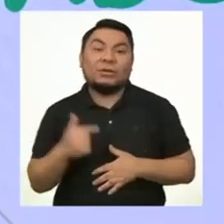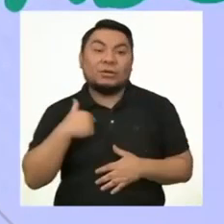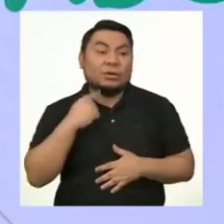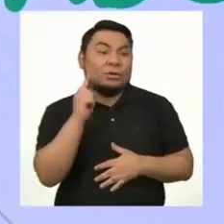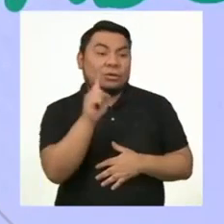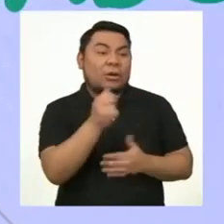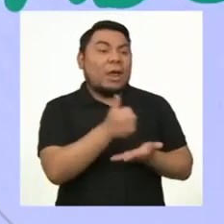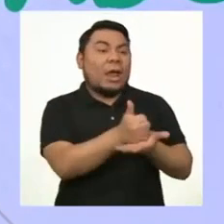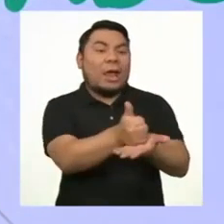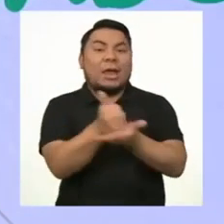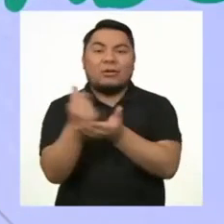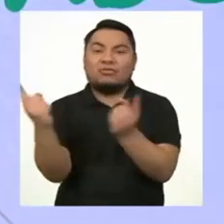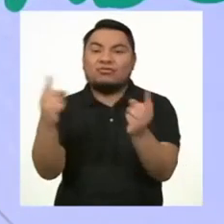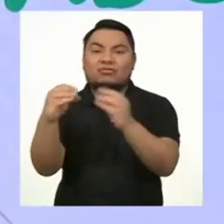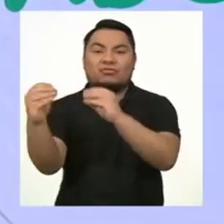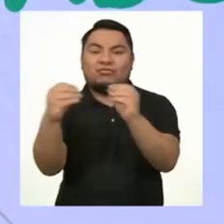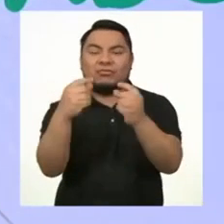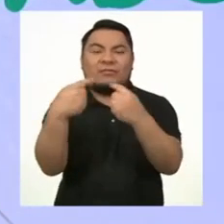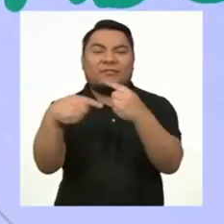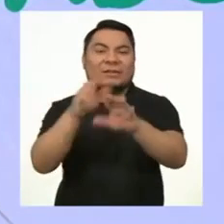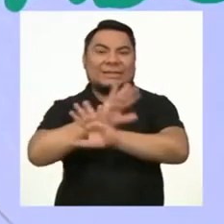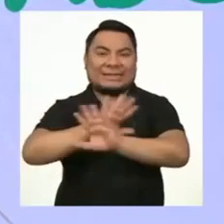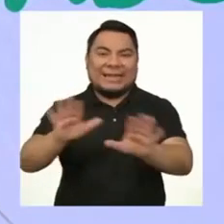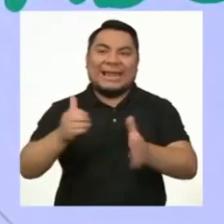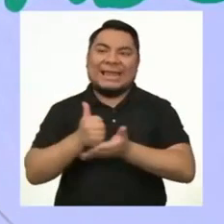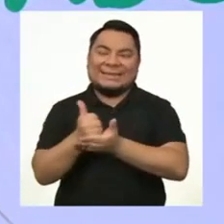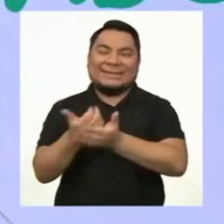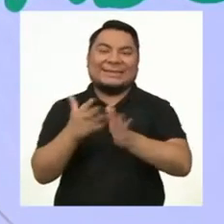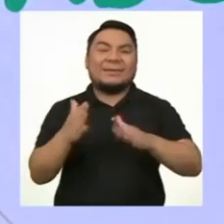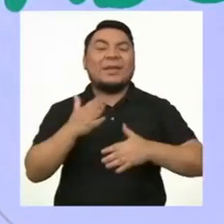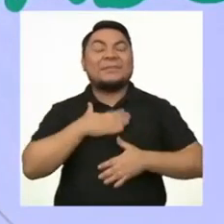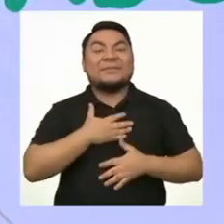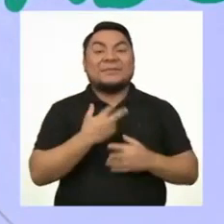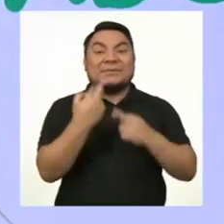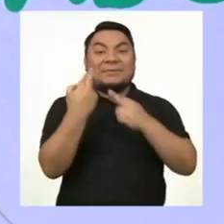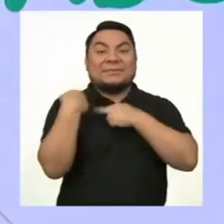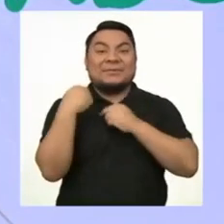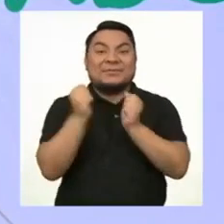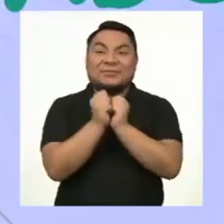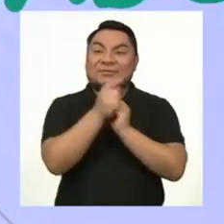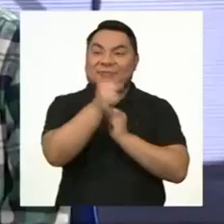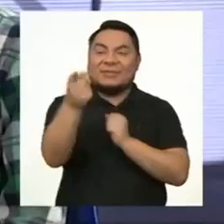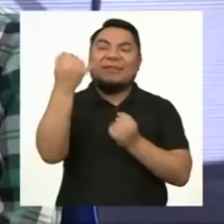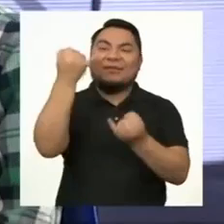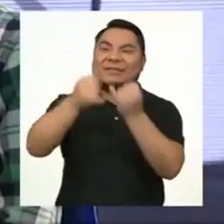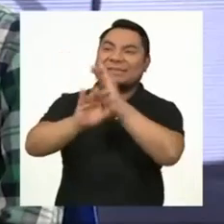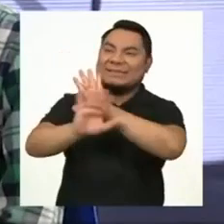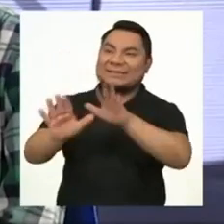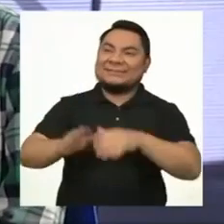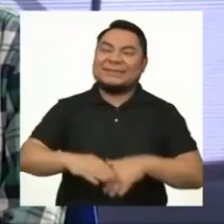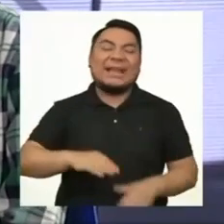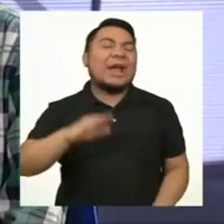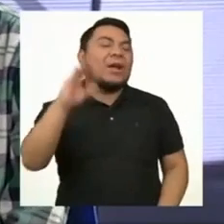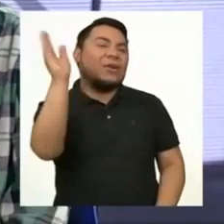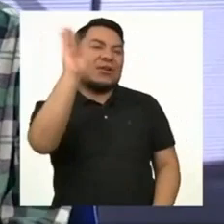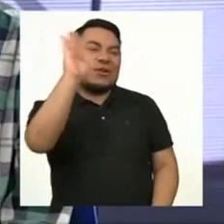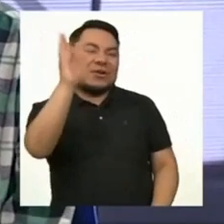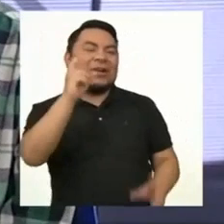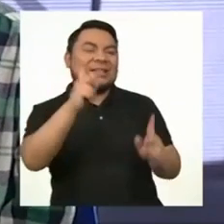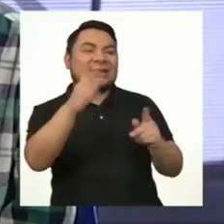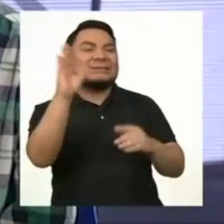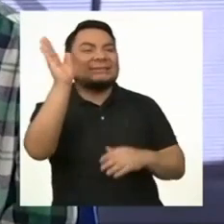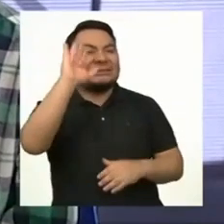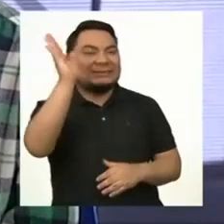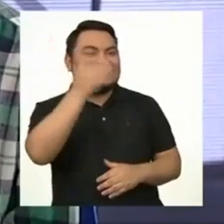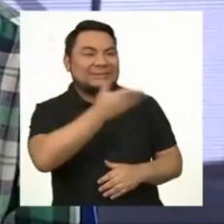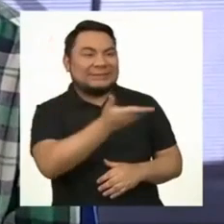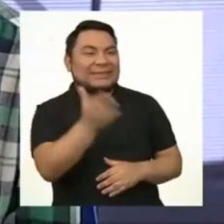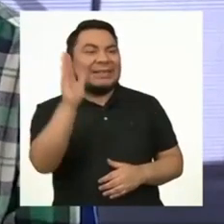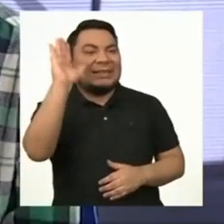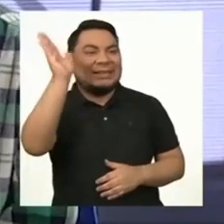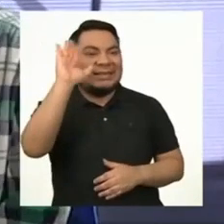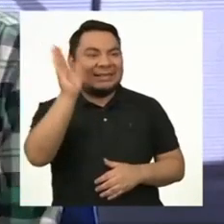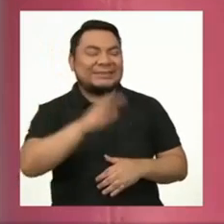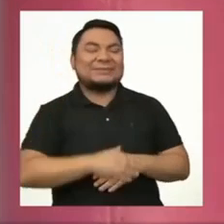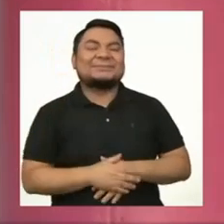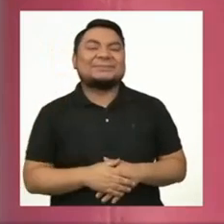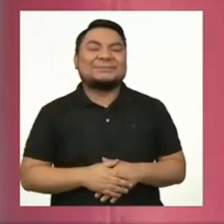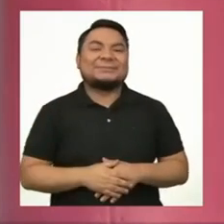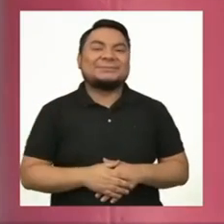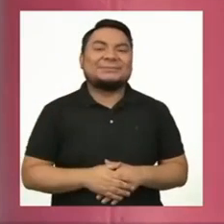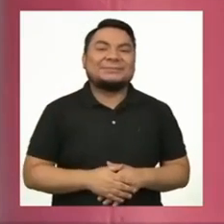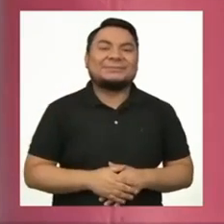para ayudarlos a resolver su pelea. Mi labor con ustedes ha terminado. Chao, chao, Yanira. Chao, chicas y chicas de